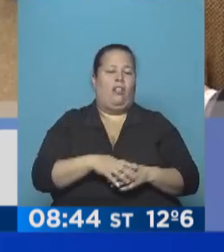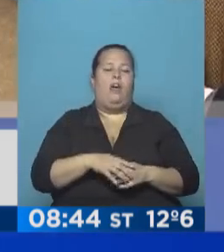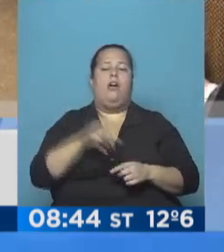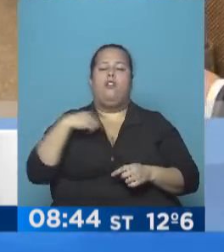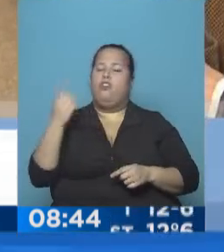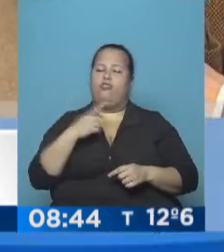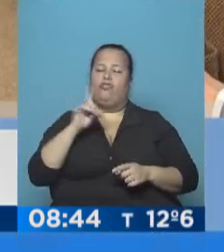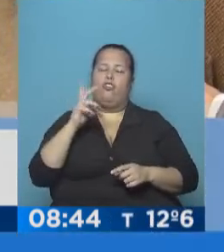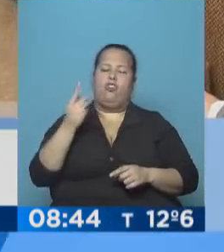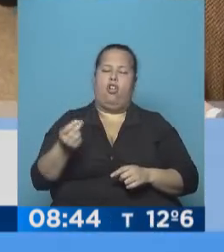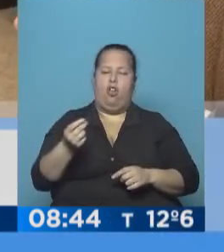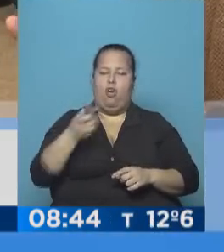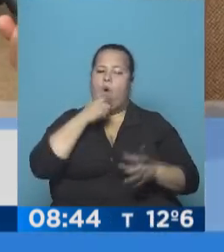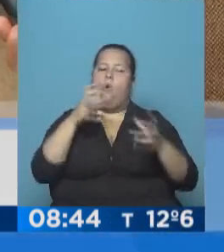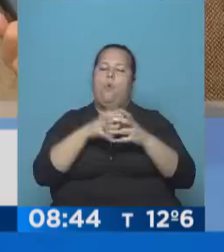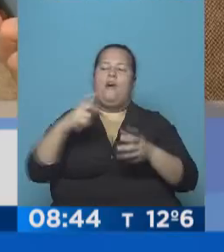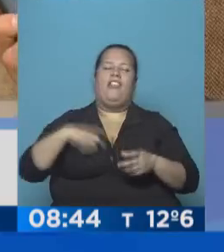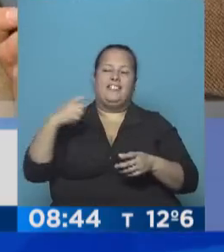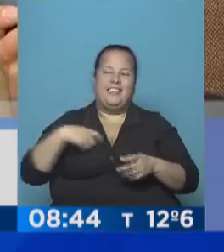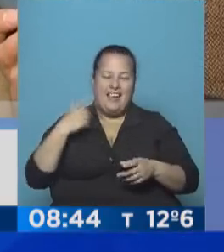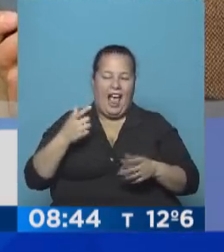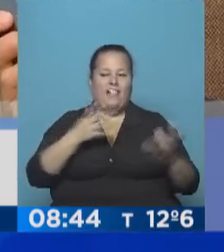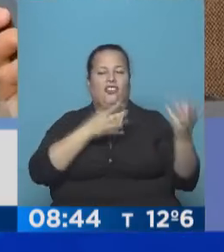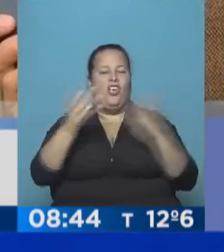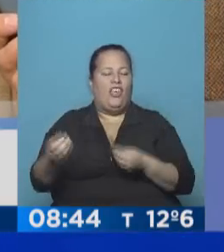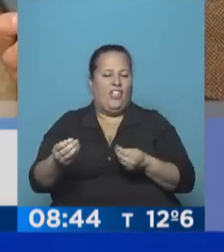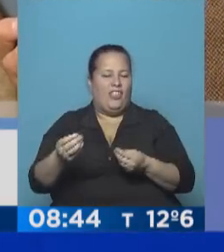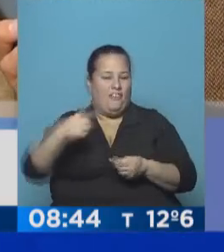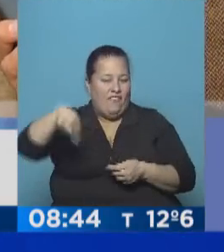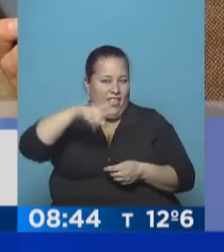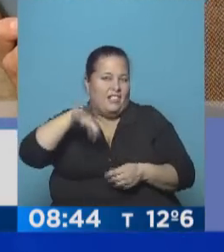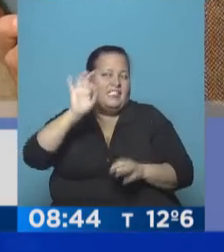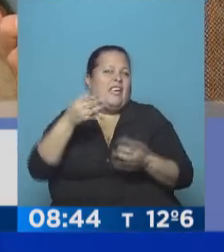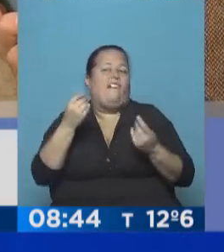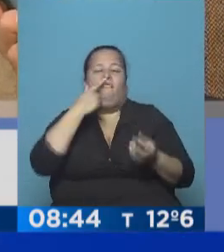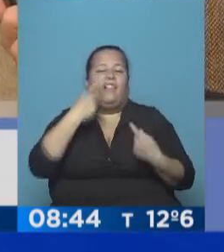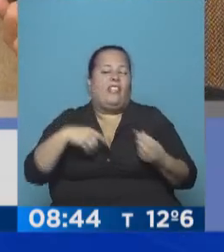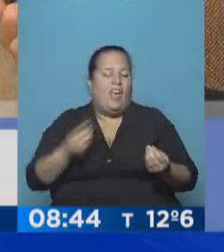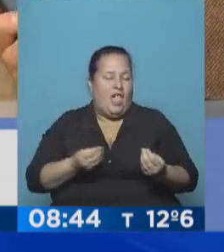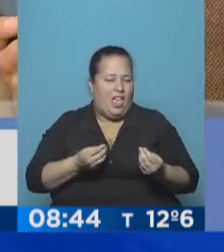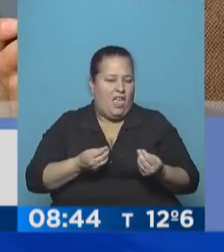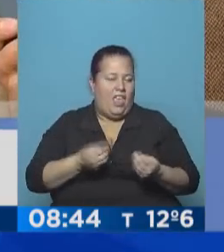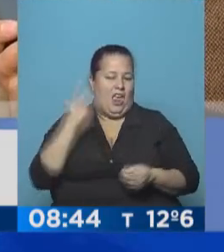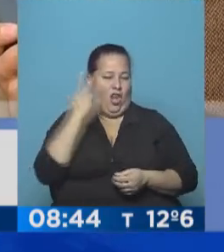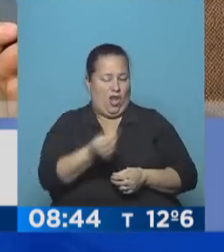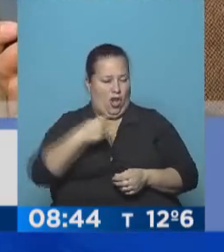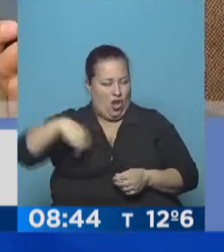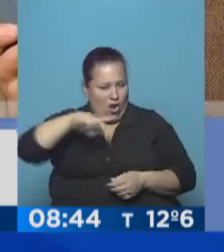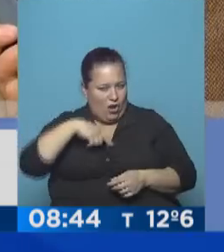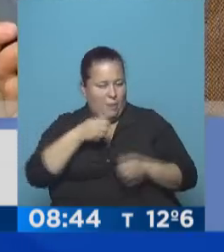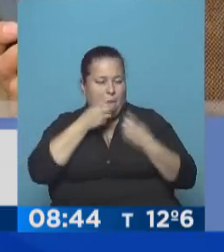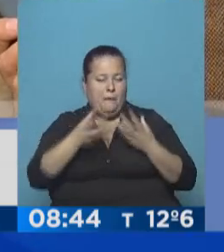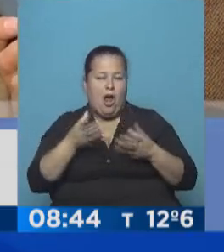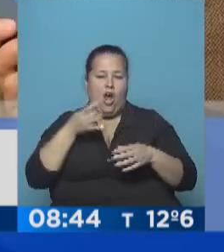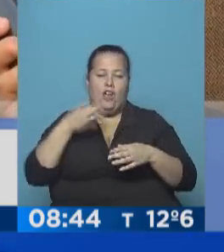vamos a dejar que un grupo de sindicalistas, en defensa de ellos, sabrán de qué intereses impidan que nosotros prestemos un mejor